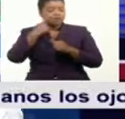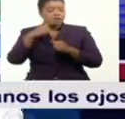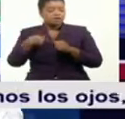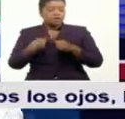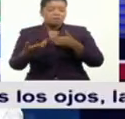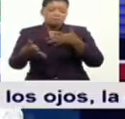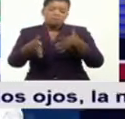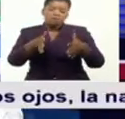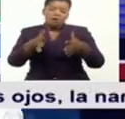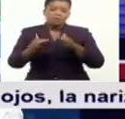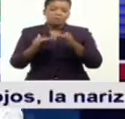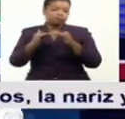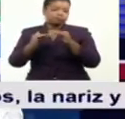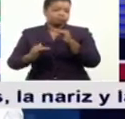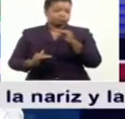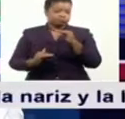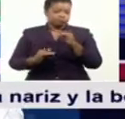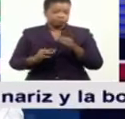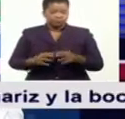Américas, que es de